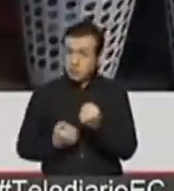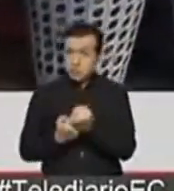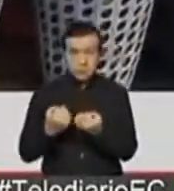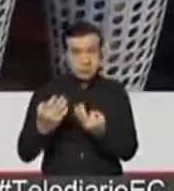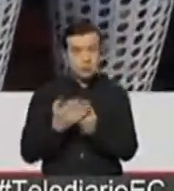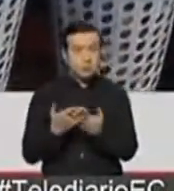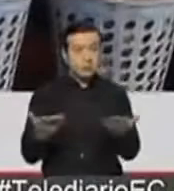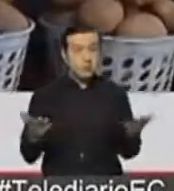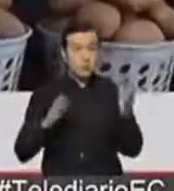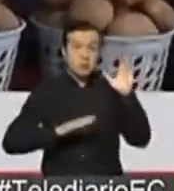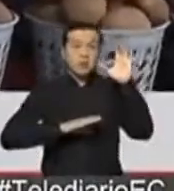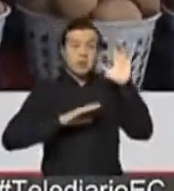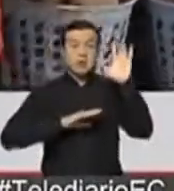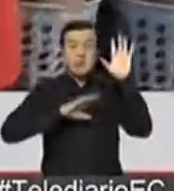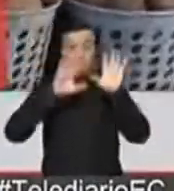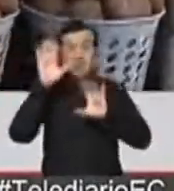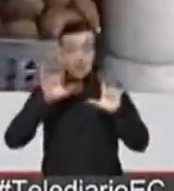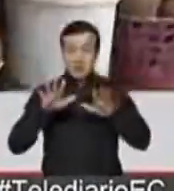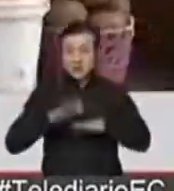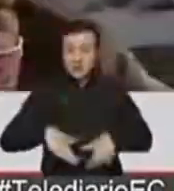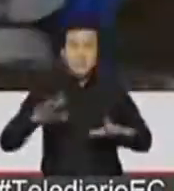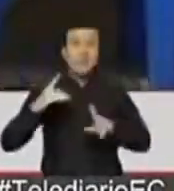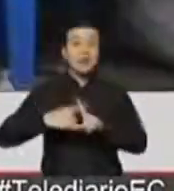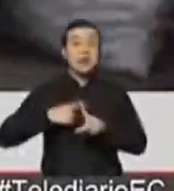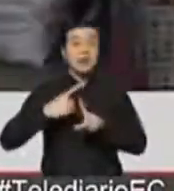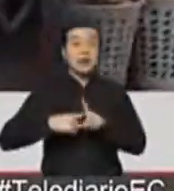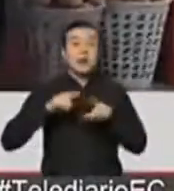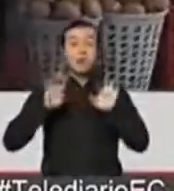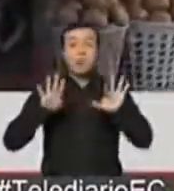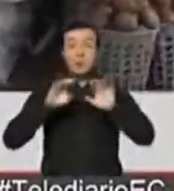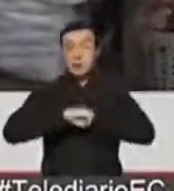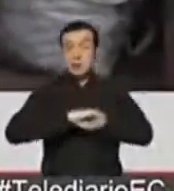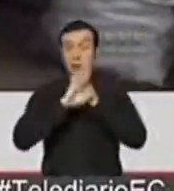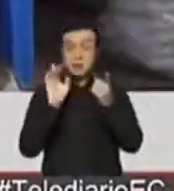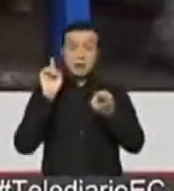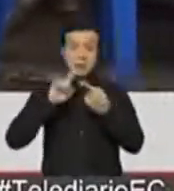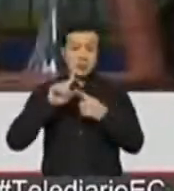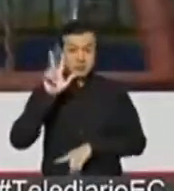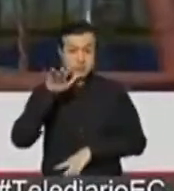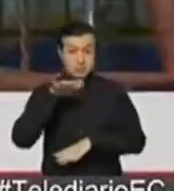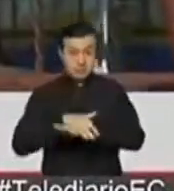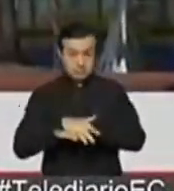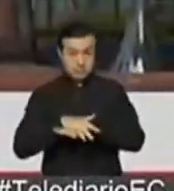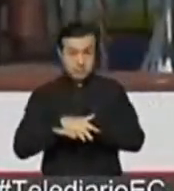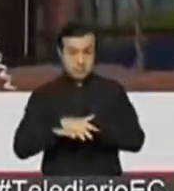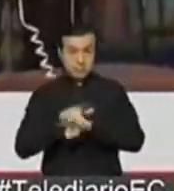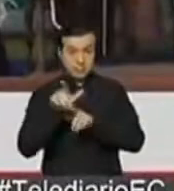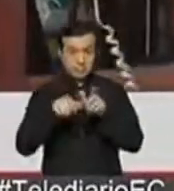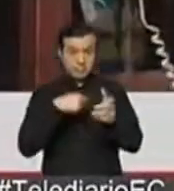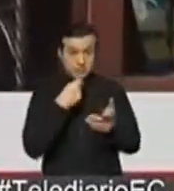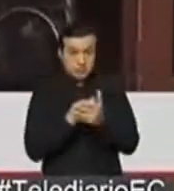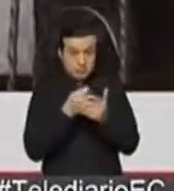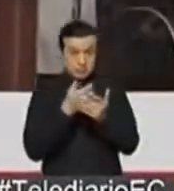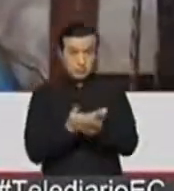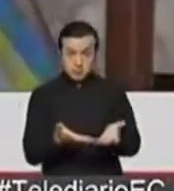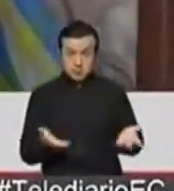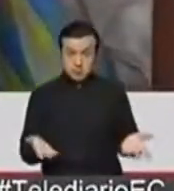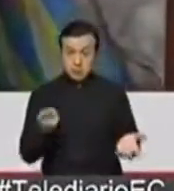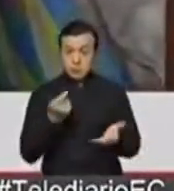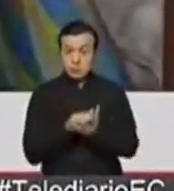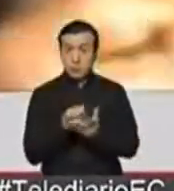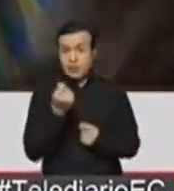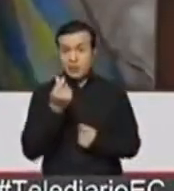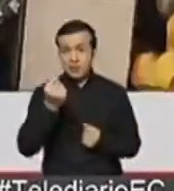La Feria Ciudadana de la Mata a la Mesa comenzará desde las 9 de la mañana hasta las 3 de la tarde. Los consumidores de la capital podrán adquirir a